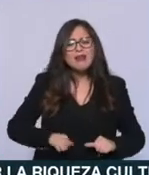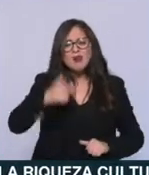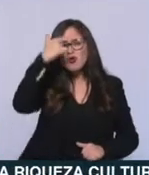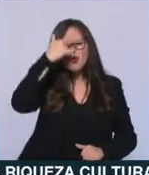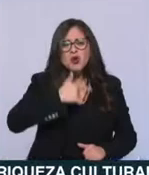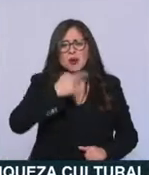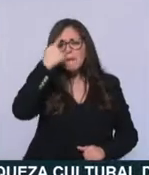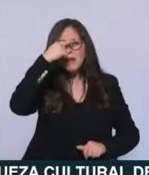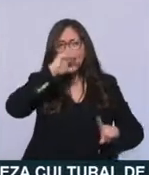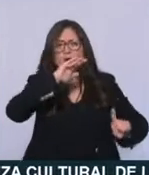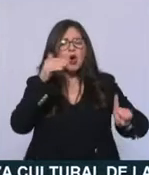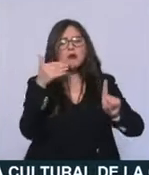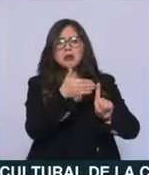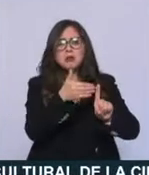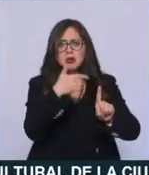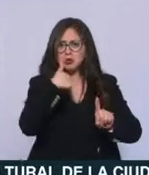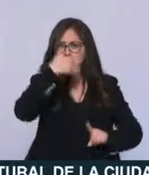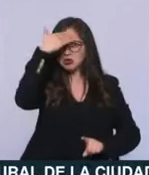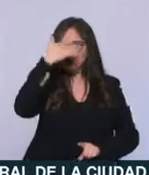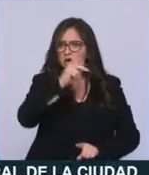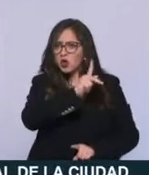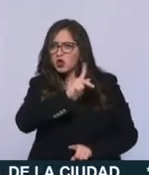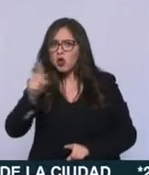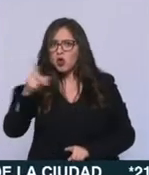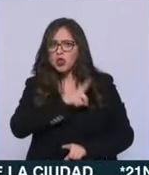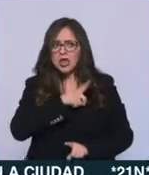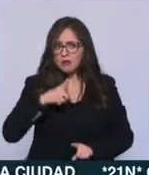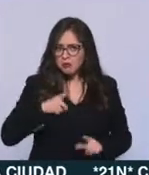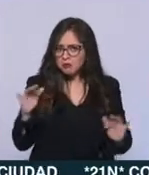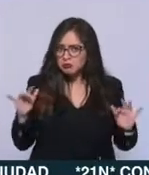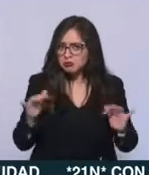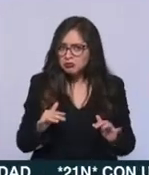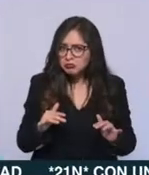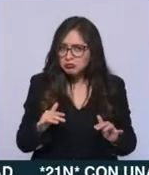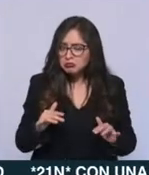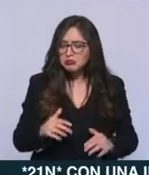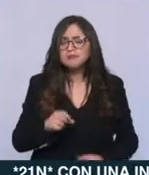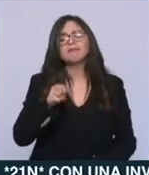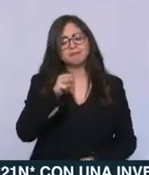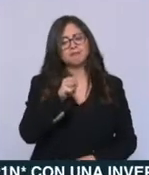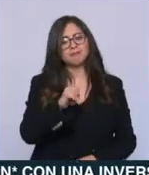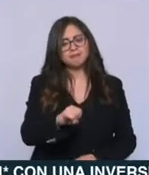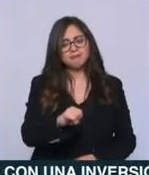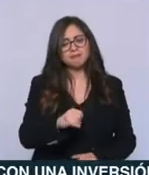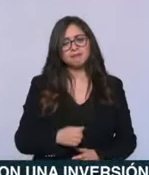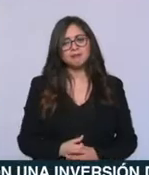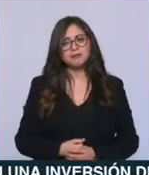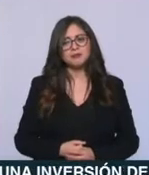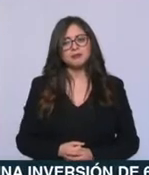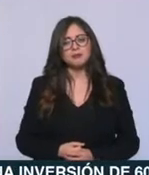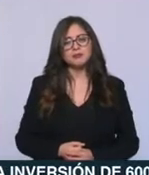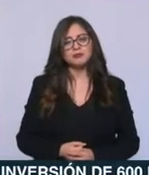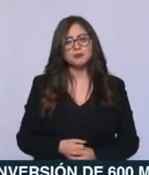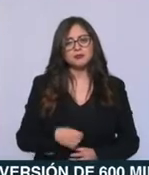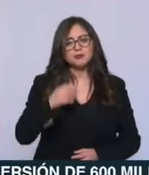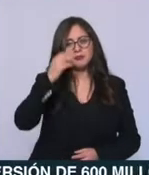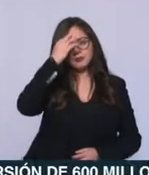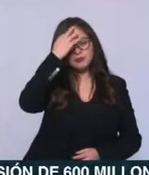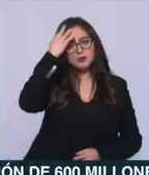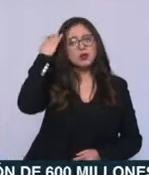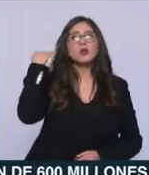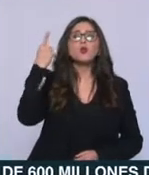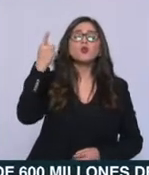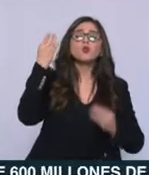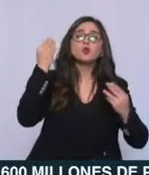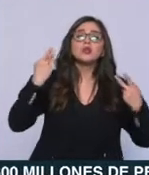están dirigidas? Porque me parece que todos podemos y debemos ir. Absolutamente. El antecedente es el siguiente: mucha gente que viene a la marcha viene